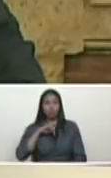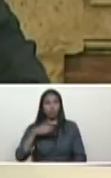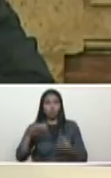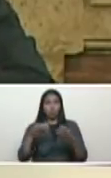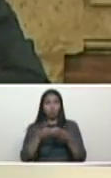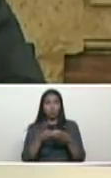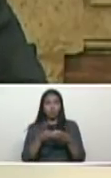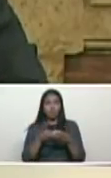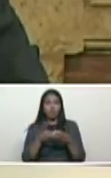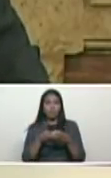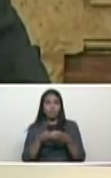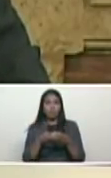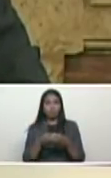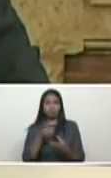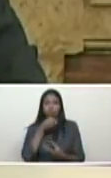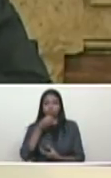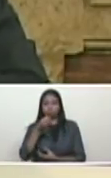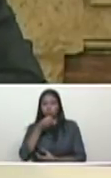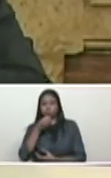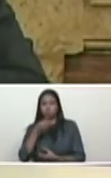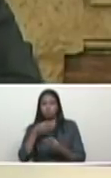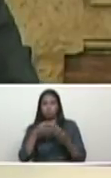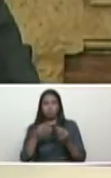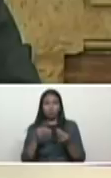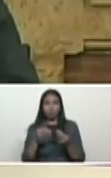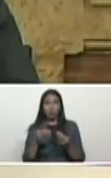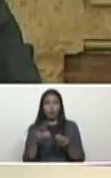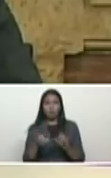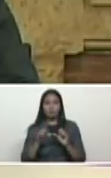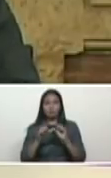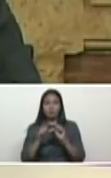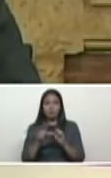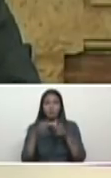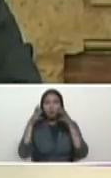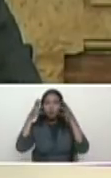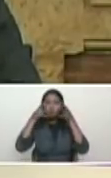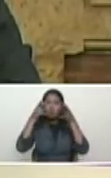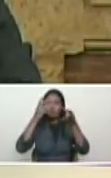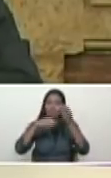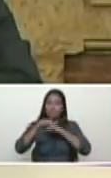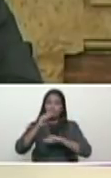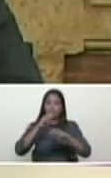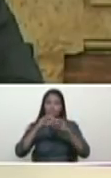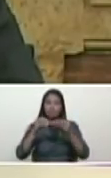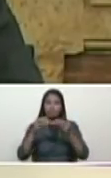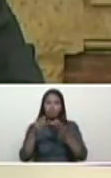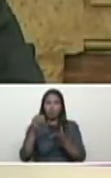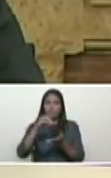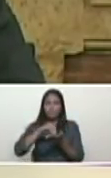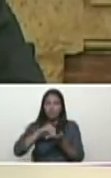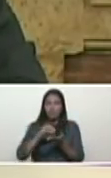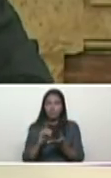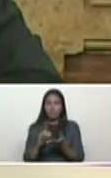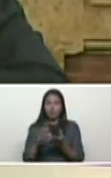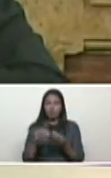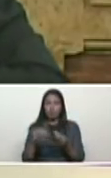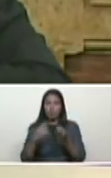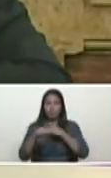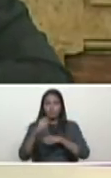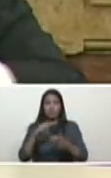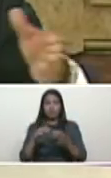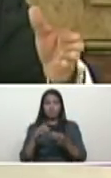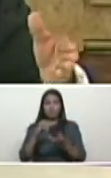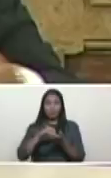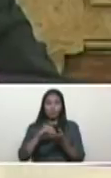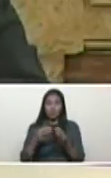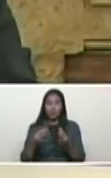y declaramos en sesión permanente al consejo de defensa y seguridad de la nación para impulsar un